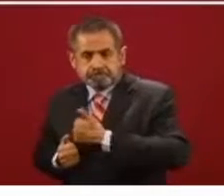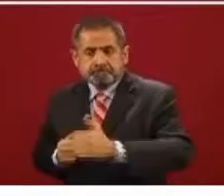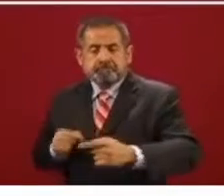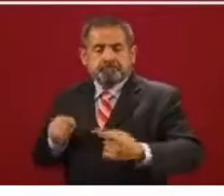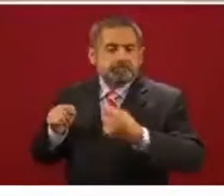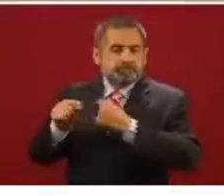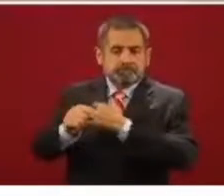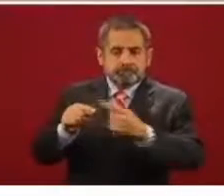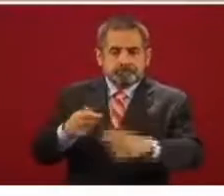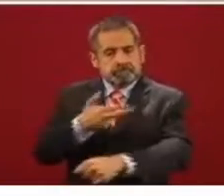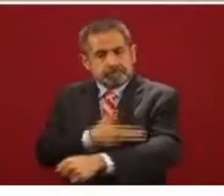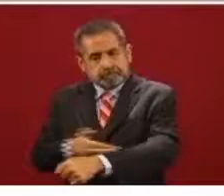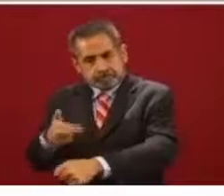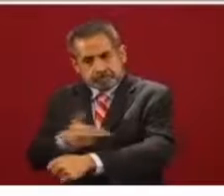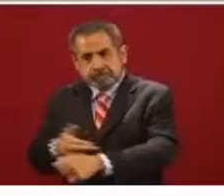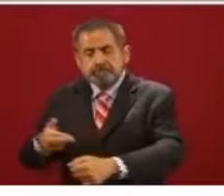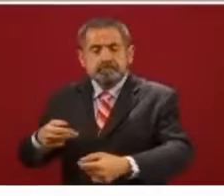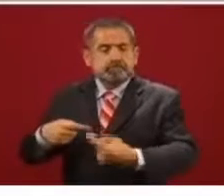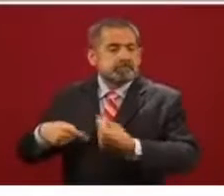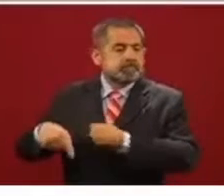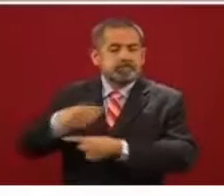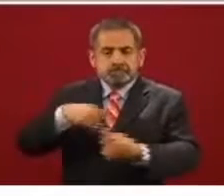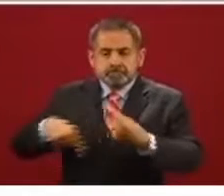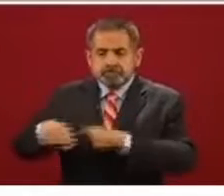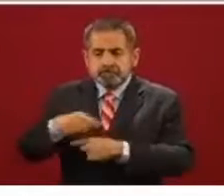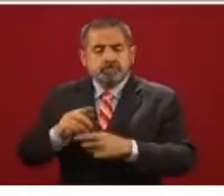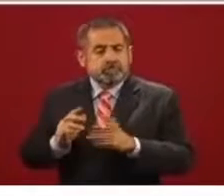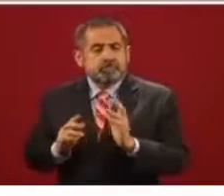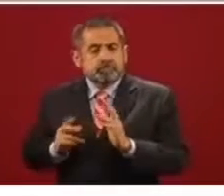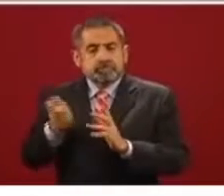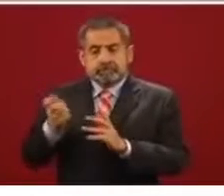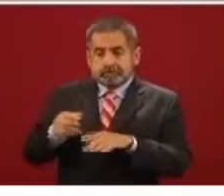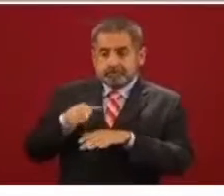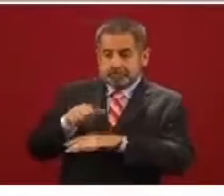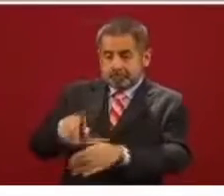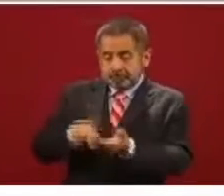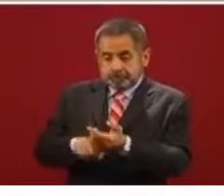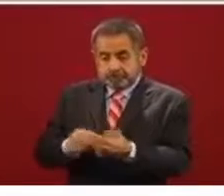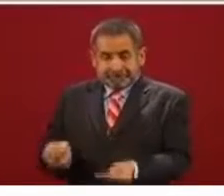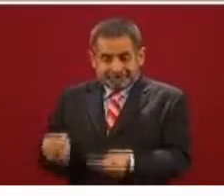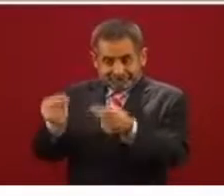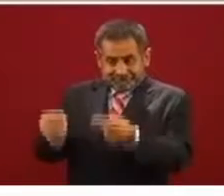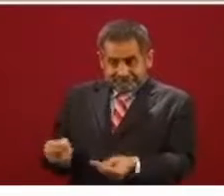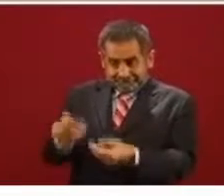movimientos logísticos que tienen que ver con la actividad comercial,